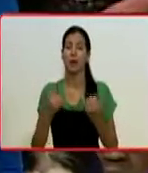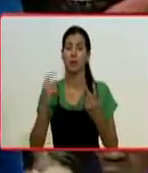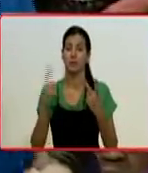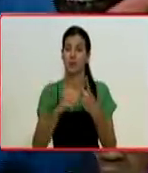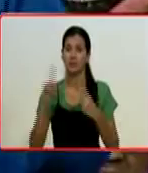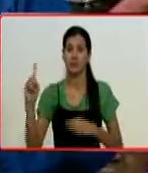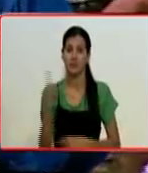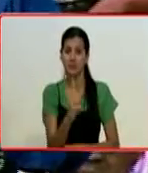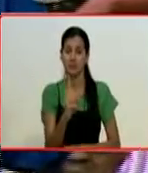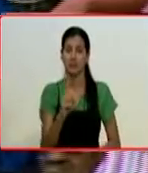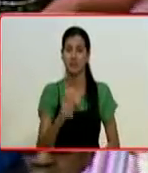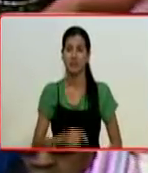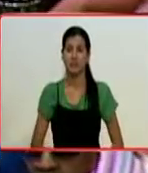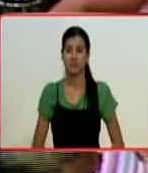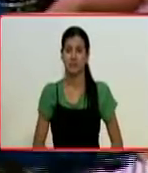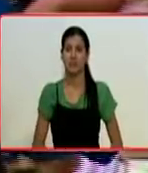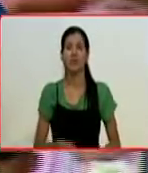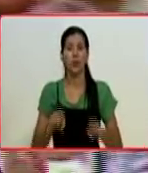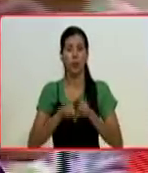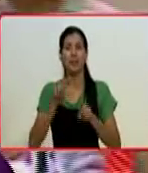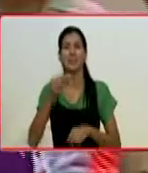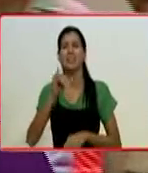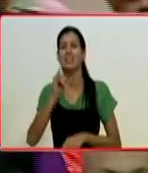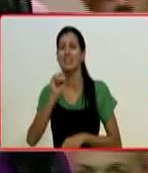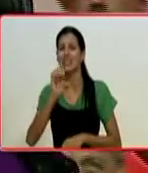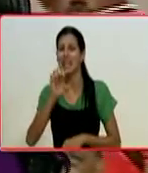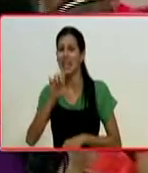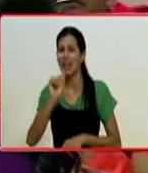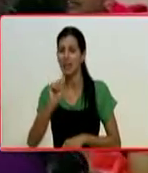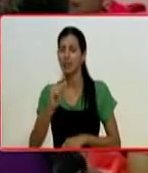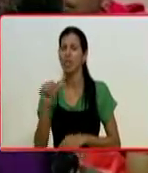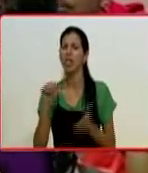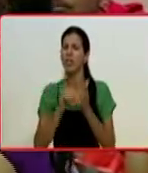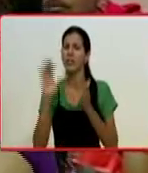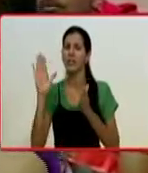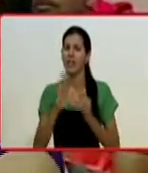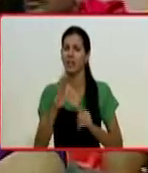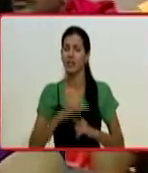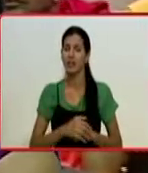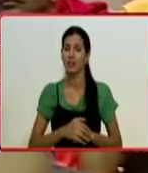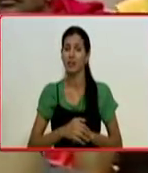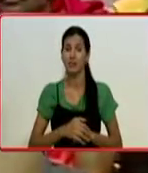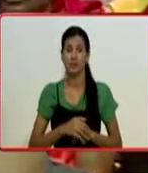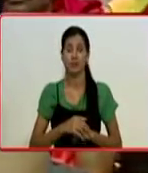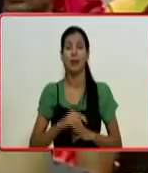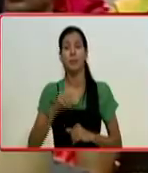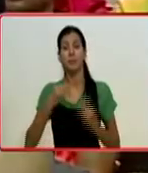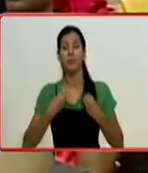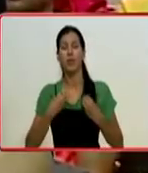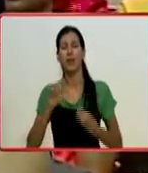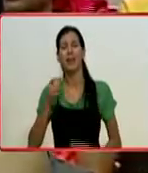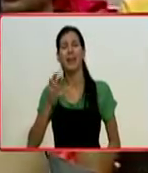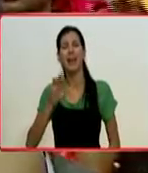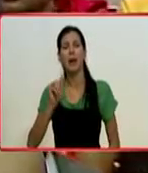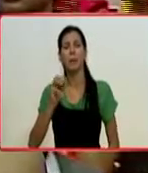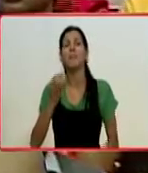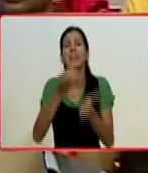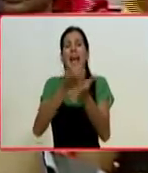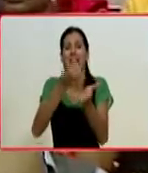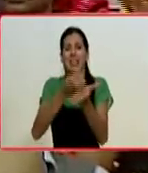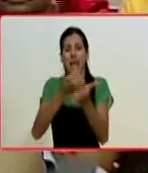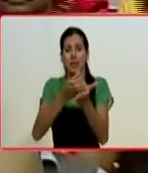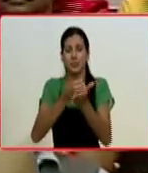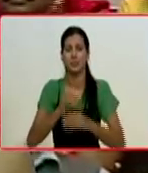Gisela. Igualmente, Gisela, ¿de dónde vienes tú, Gisela? De Gramoven. Un saludo a Katia,